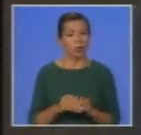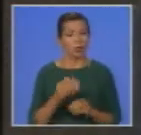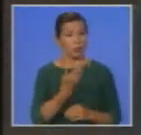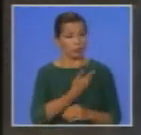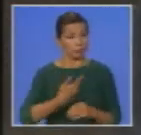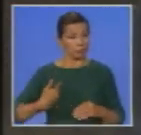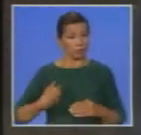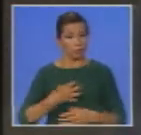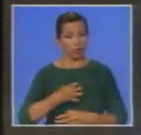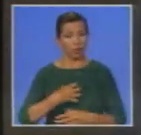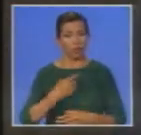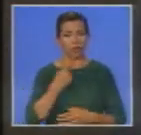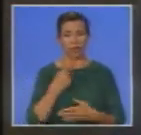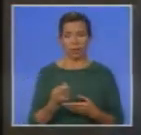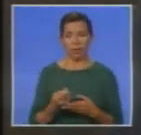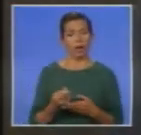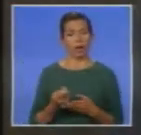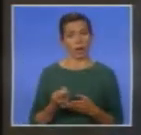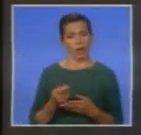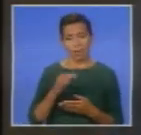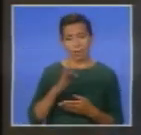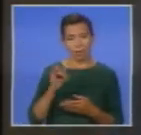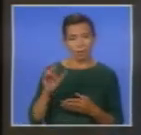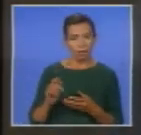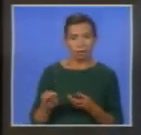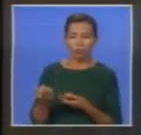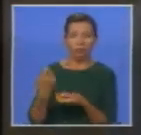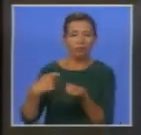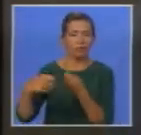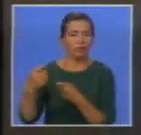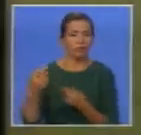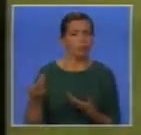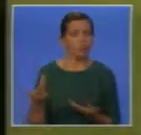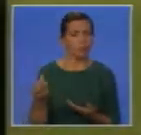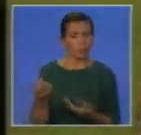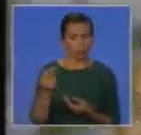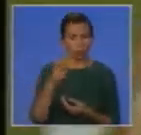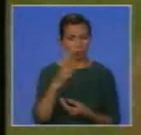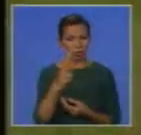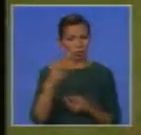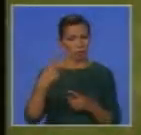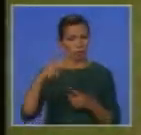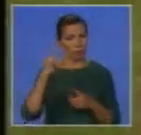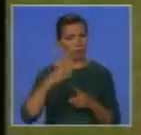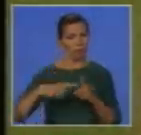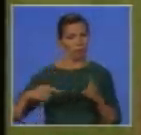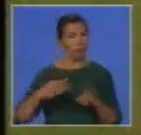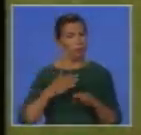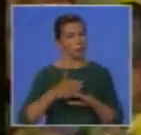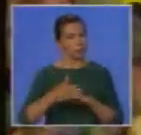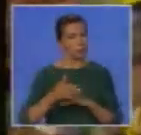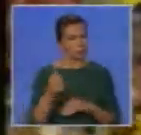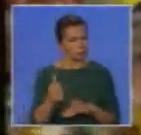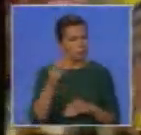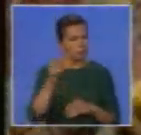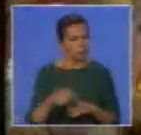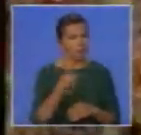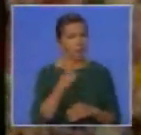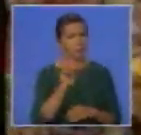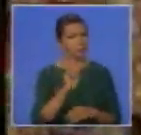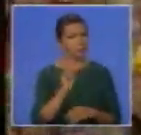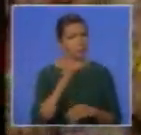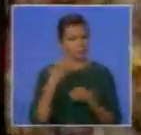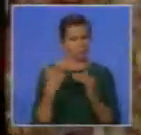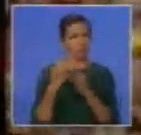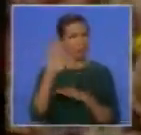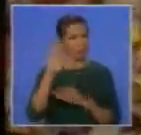decía que por la venta del Quito Díaz solo recibieron $2,500,000. El propio jugador lo desmintió vía Twitter, asegurando que era mucho